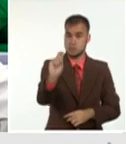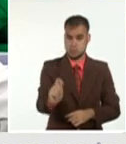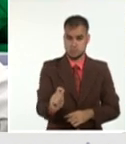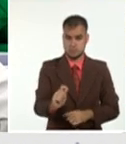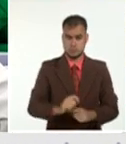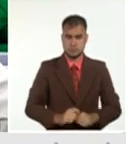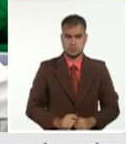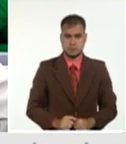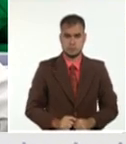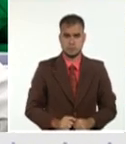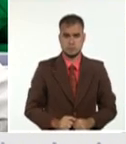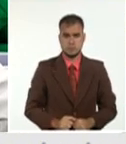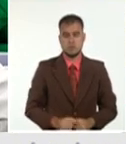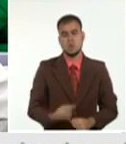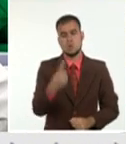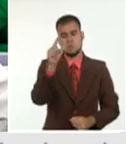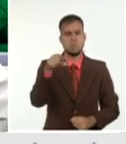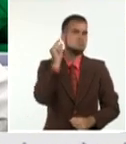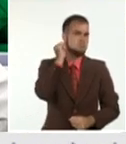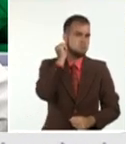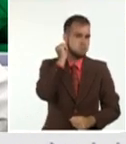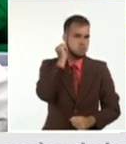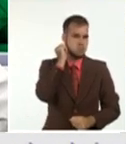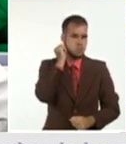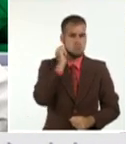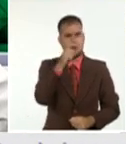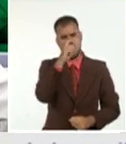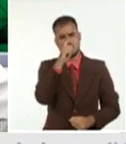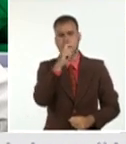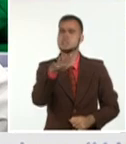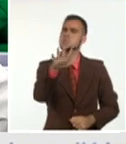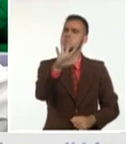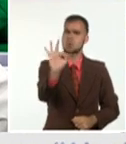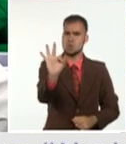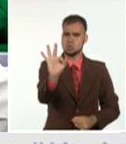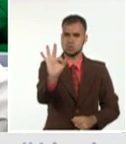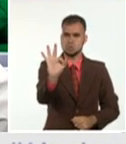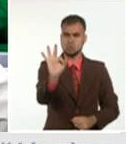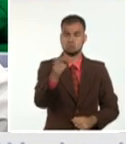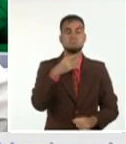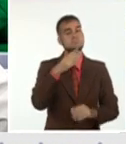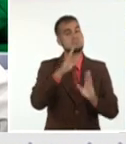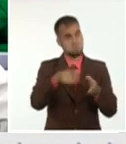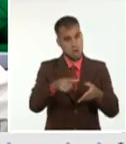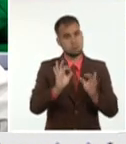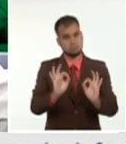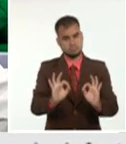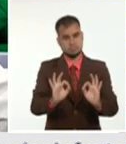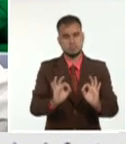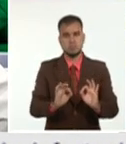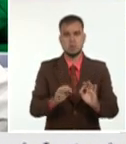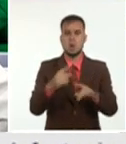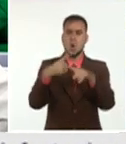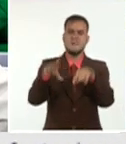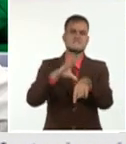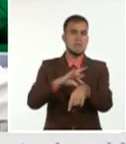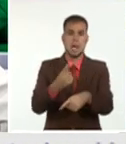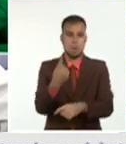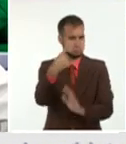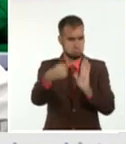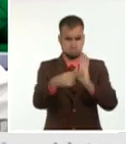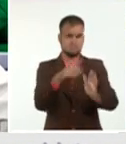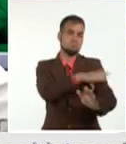una paciente relativamente joven, 58 años de edad, hipertensión arterial como única